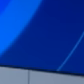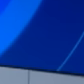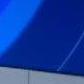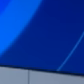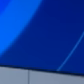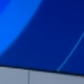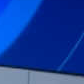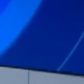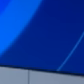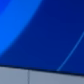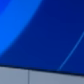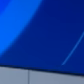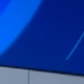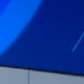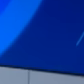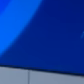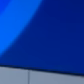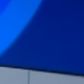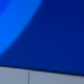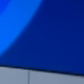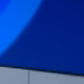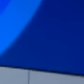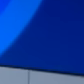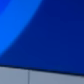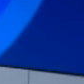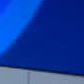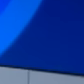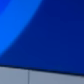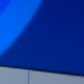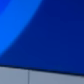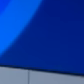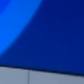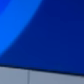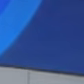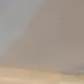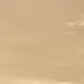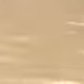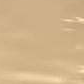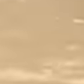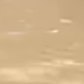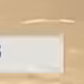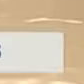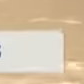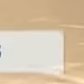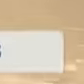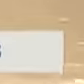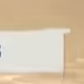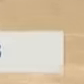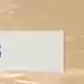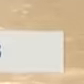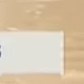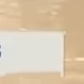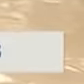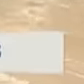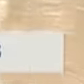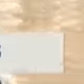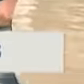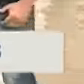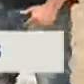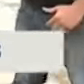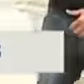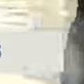encuentran bajo el agua. Cientos de personas evacuaron sus viviendas. Vamos a verlo. Así es, ya empezó el desborde del río Piura hace